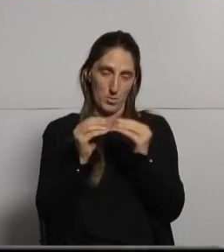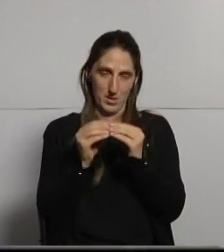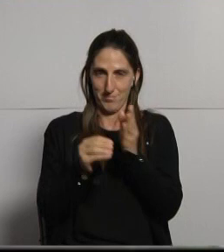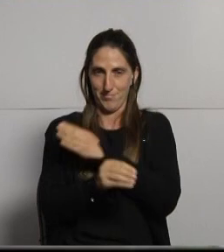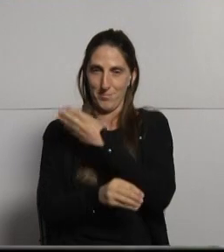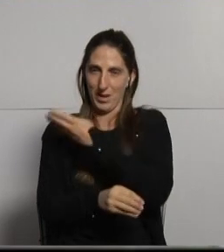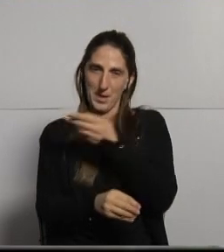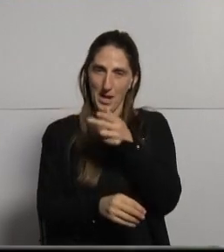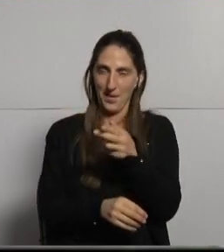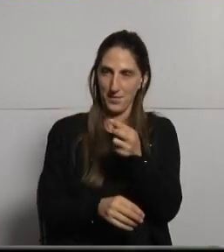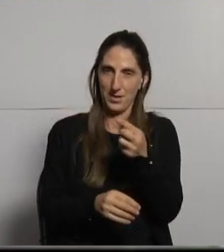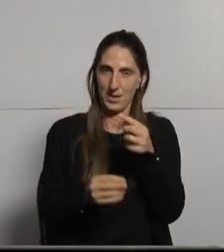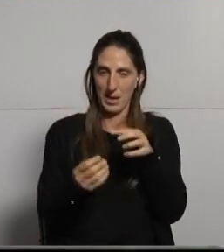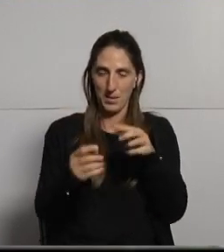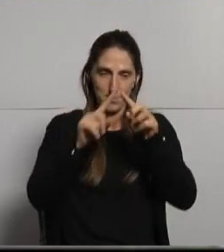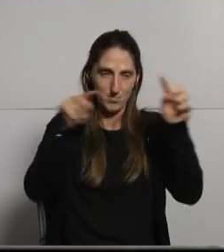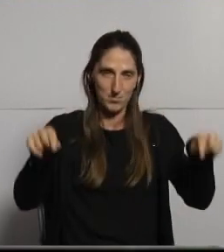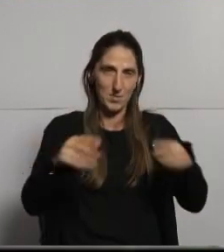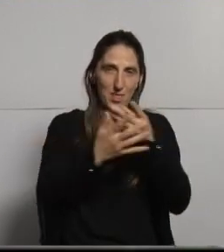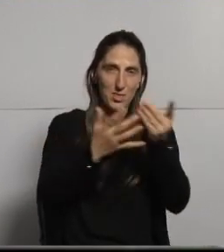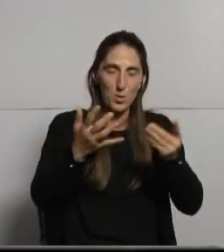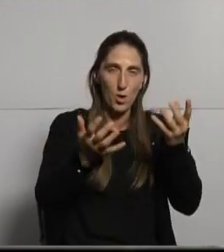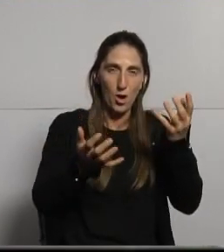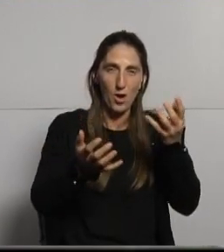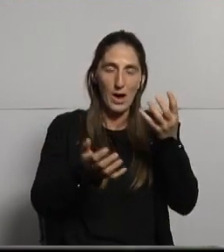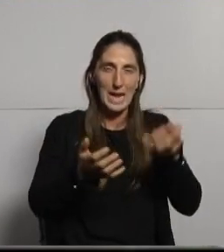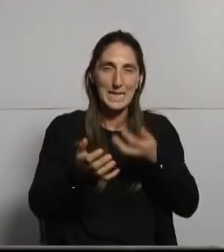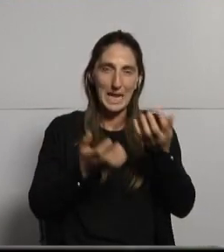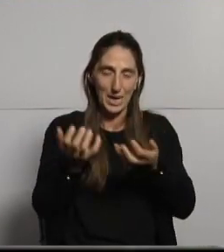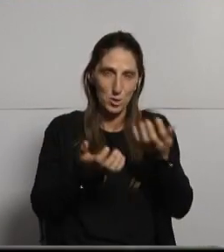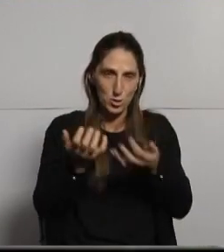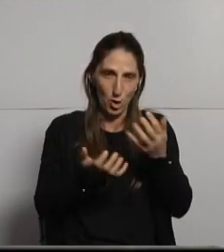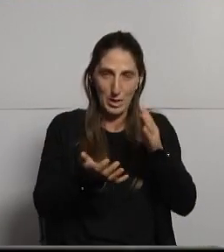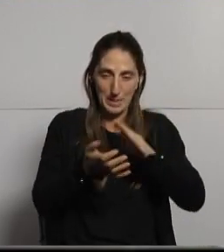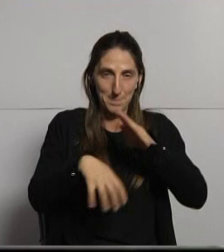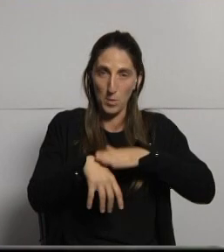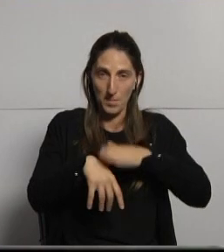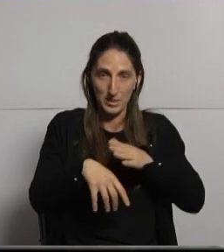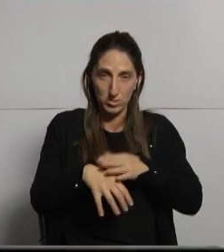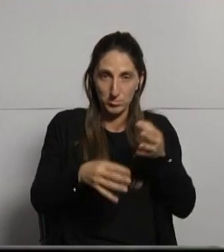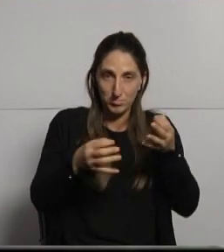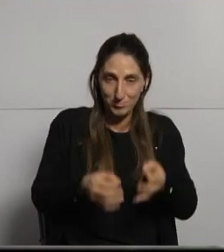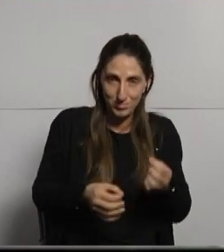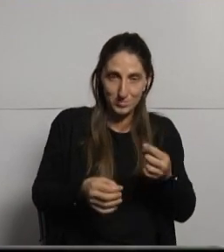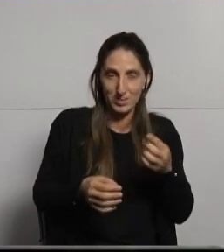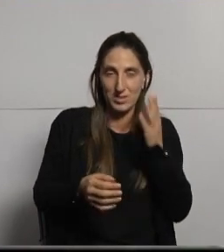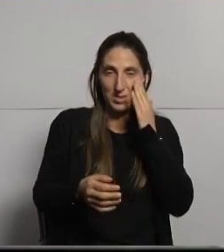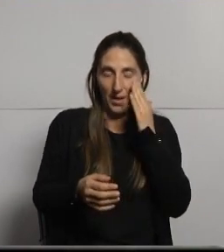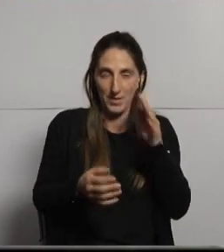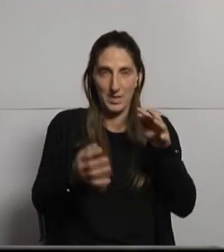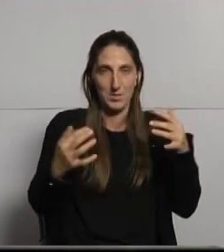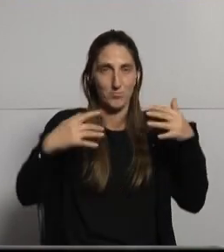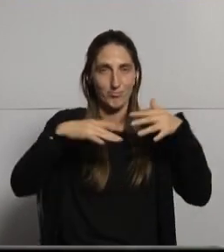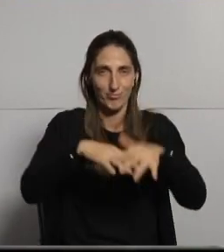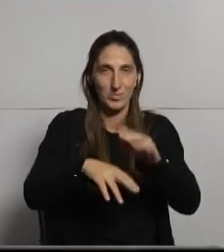tema de los mapas de calor en tiempo real para poder monitorear aglomeraciones o multitudes. En